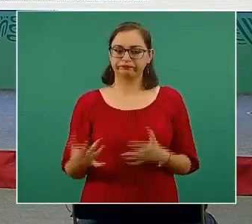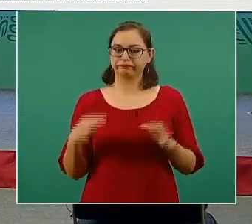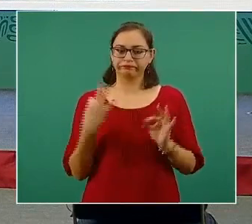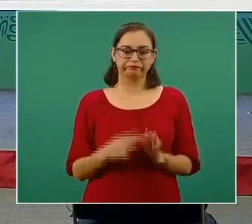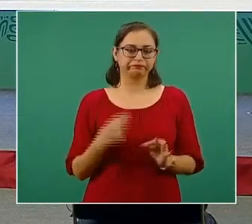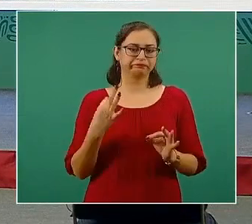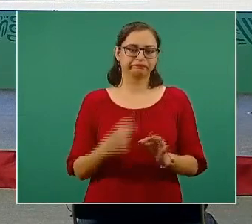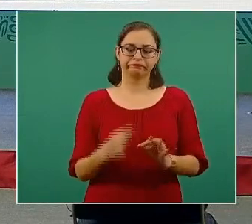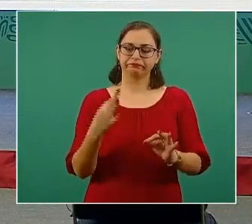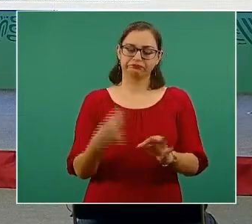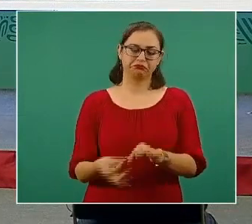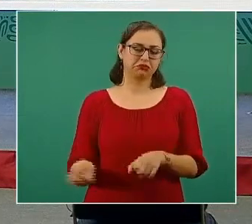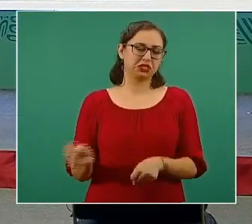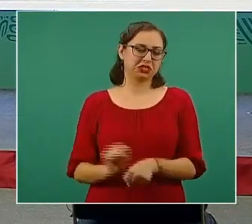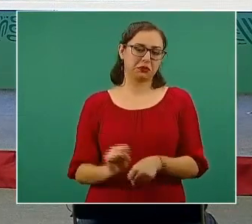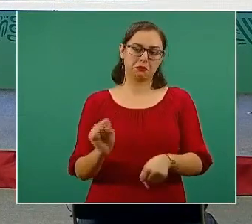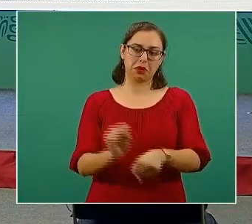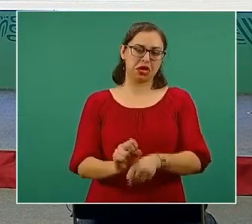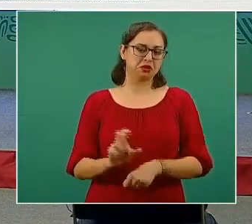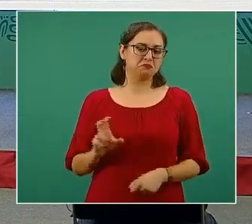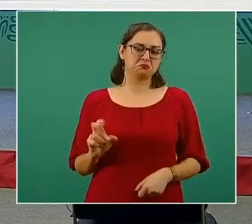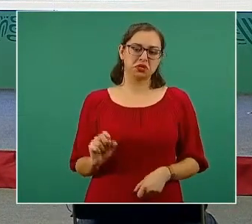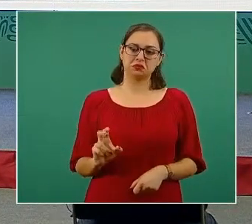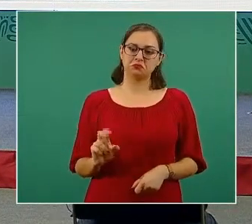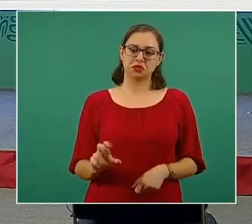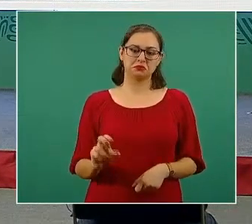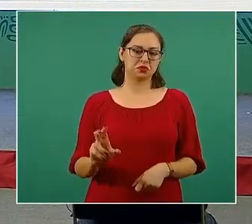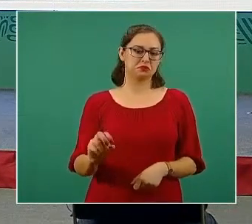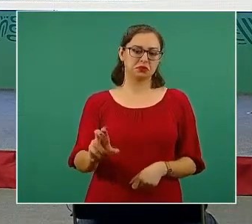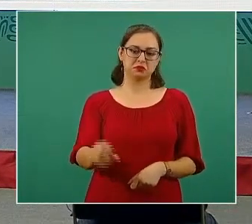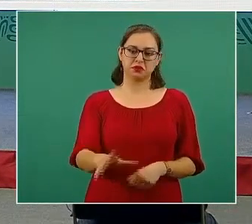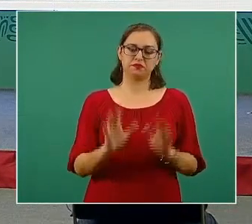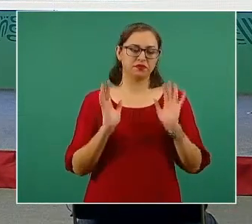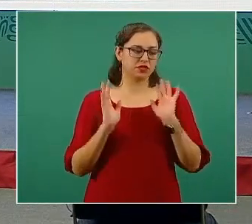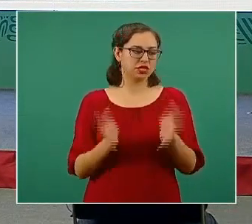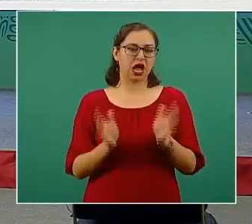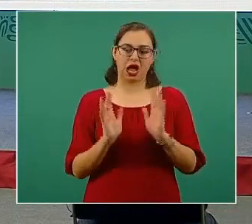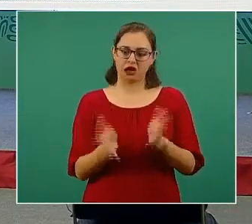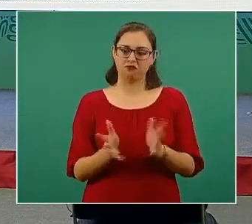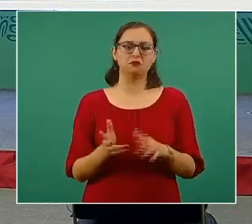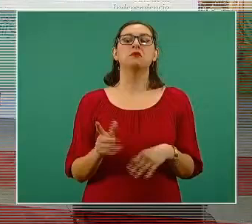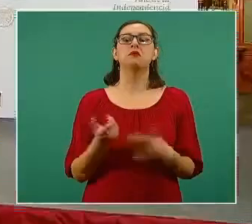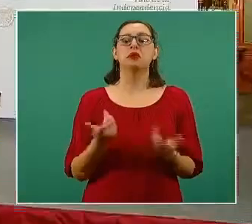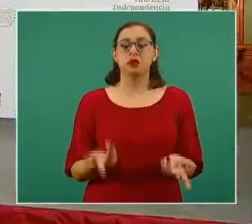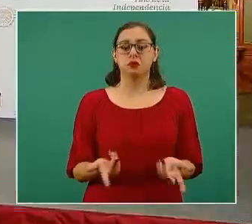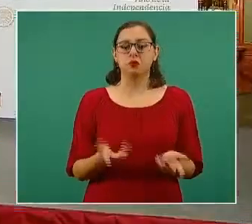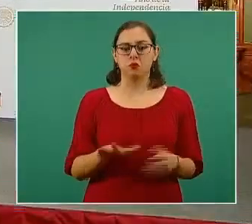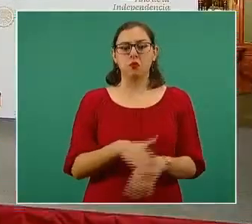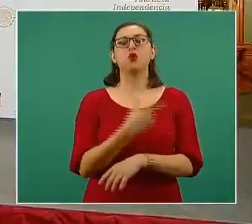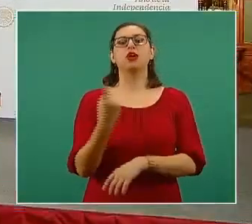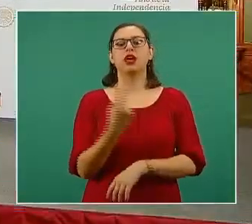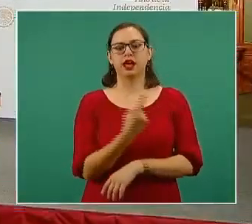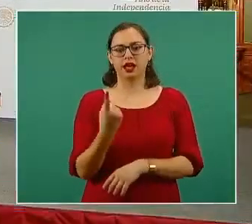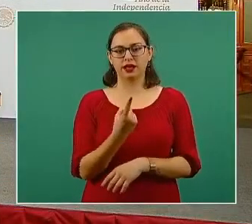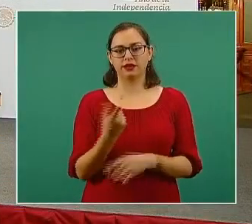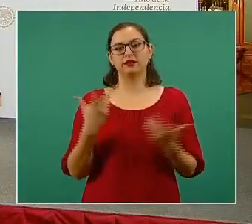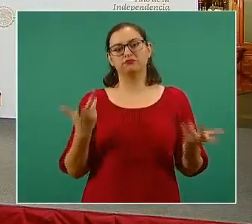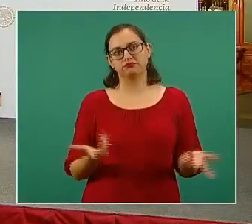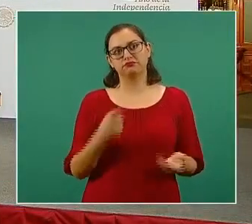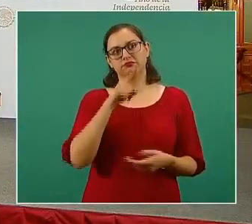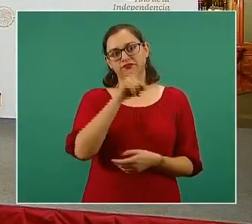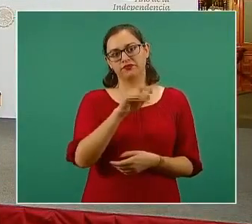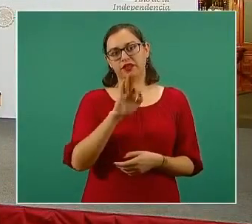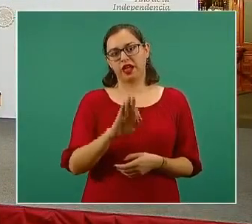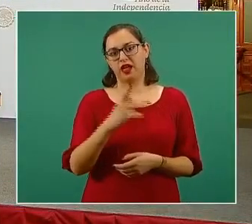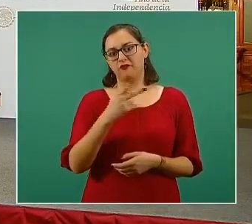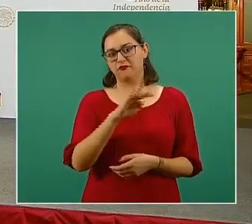todas las semanas. Ya estaremos a esa velocidad recibiendo. Esto se logró gracias a que Pfizer ahora ya